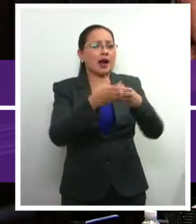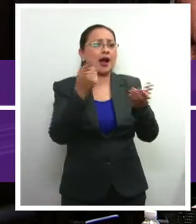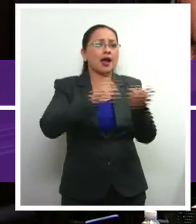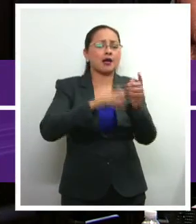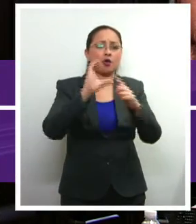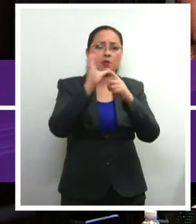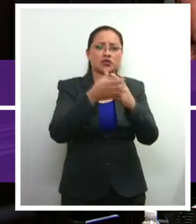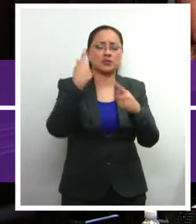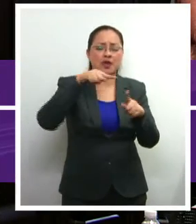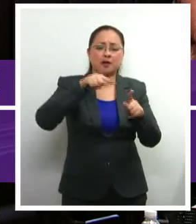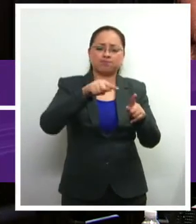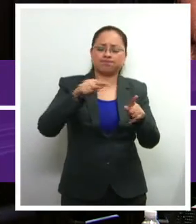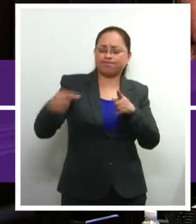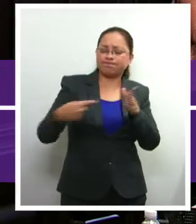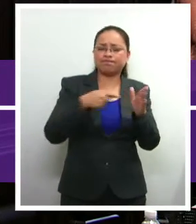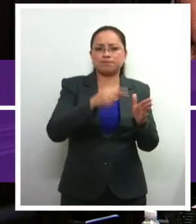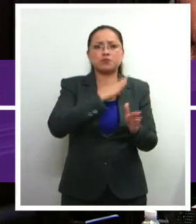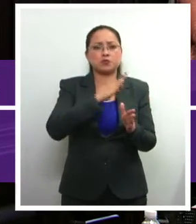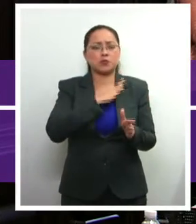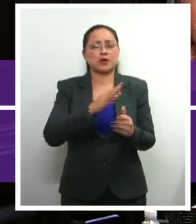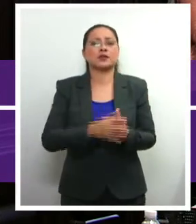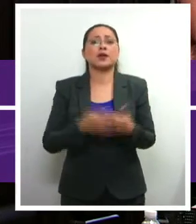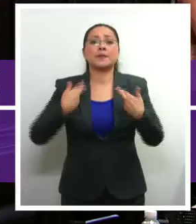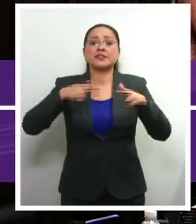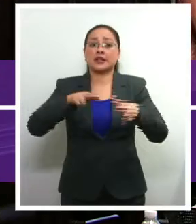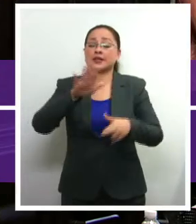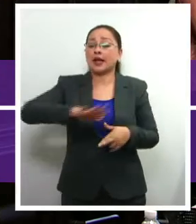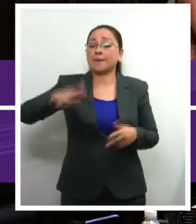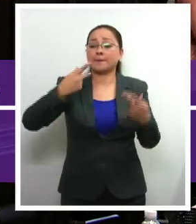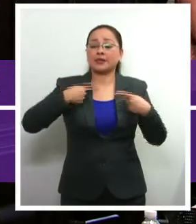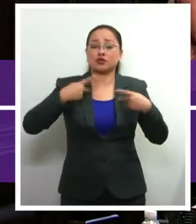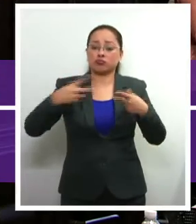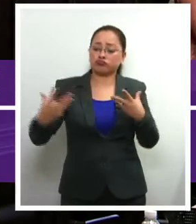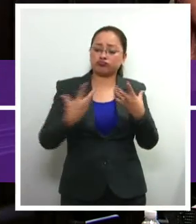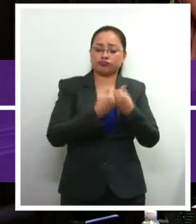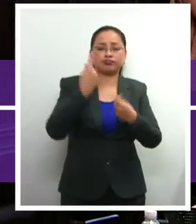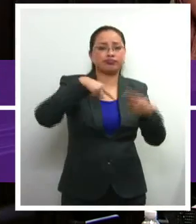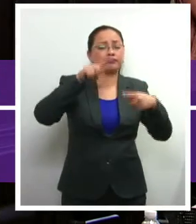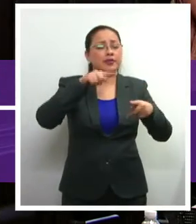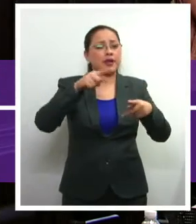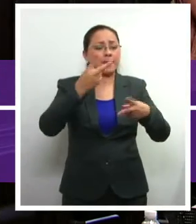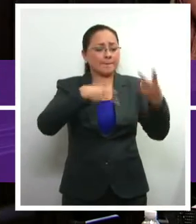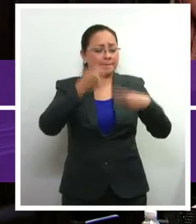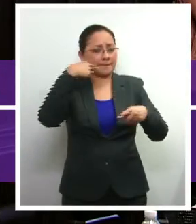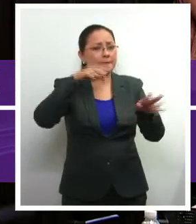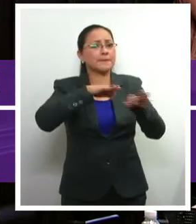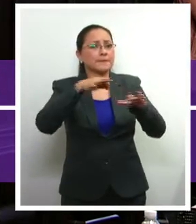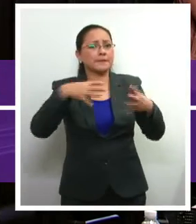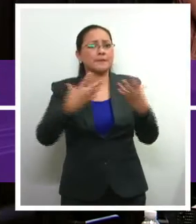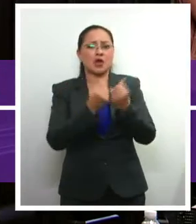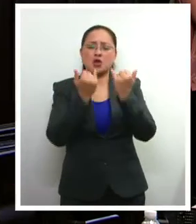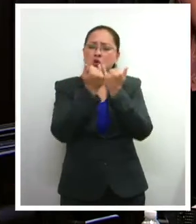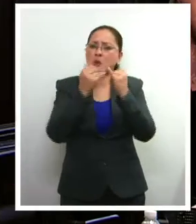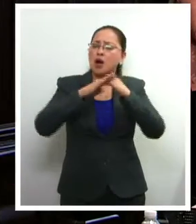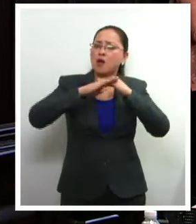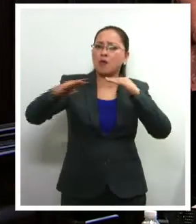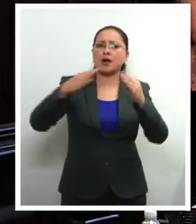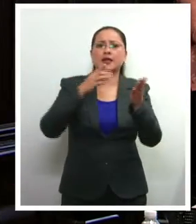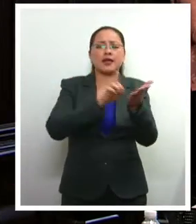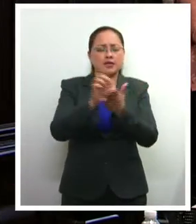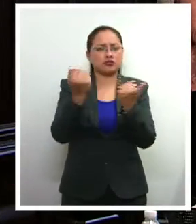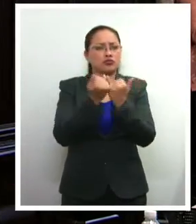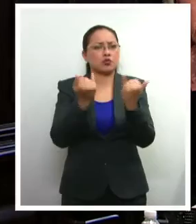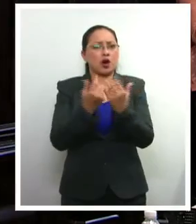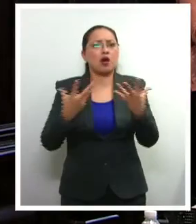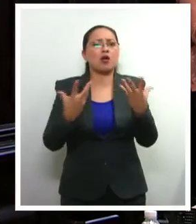comisiones parlamentarias. Los representantes ciudadanos acudirán a dichos trabajos en igualdad de circunstancias y derechos respecto a los